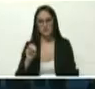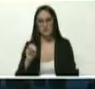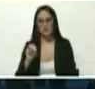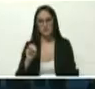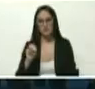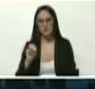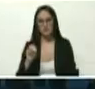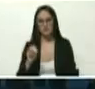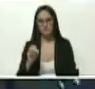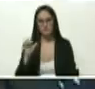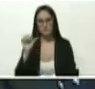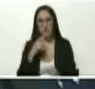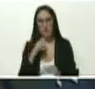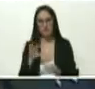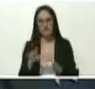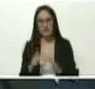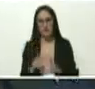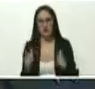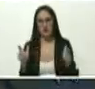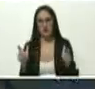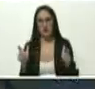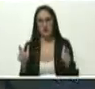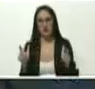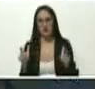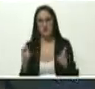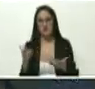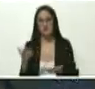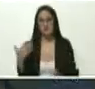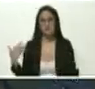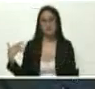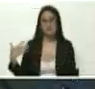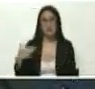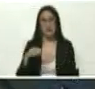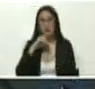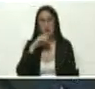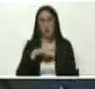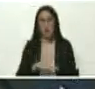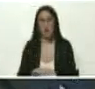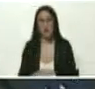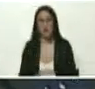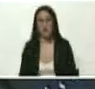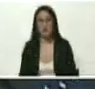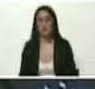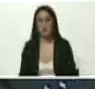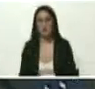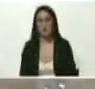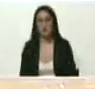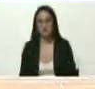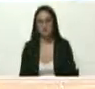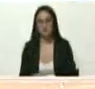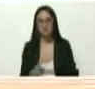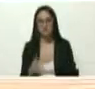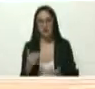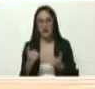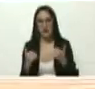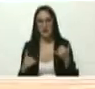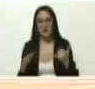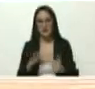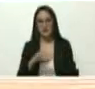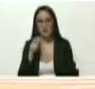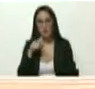como dijo nuestro secretario general, leyenda viviente de la lucha por la soberanía energética de